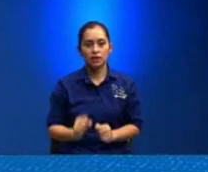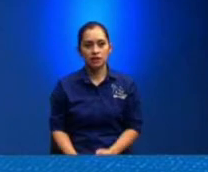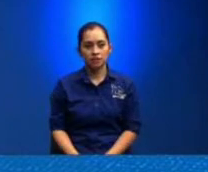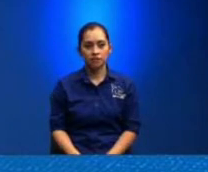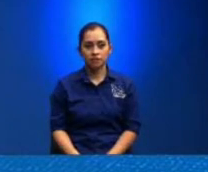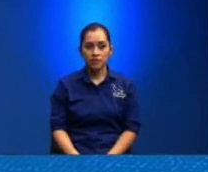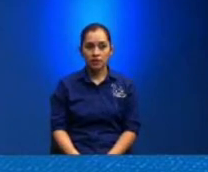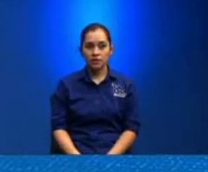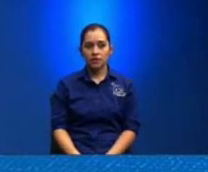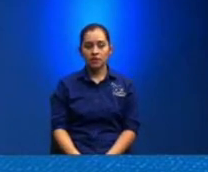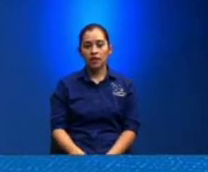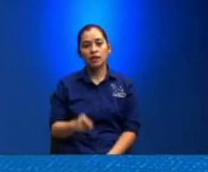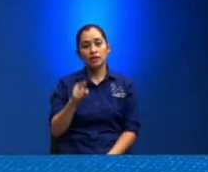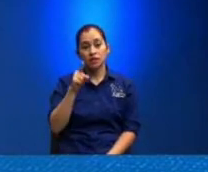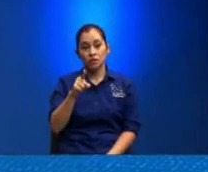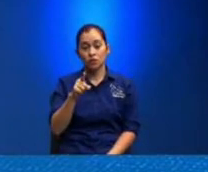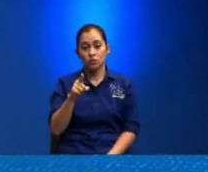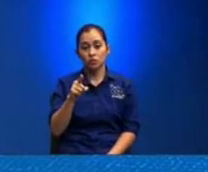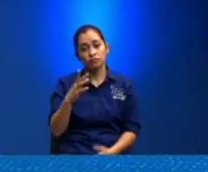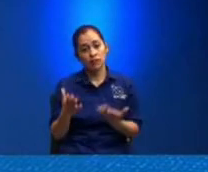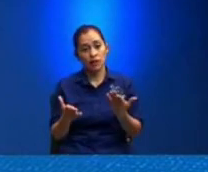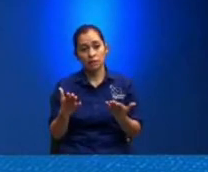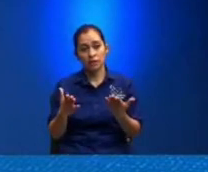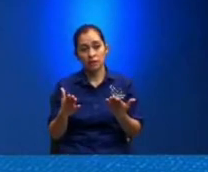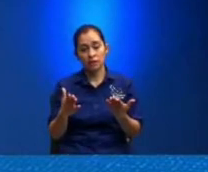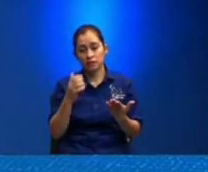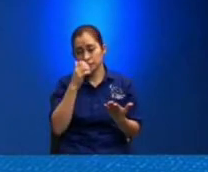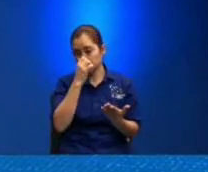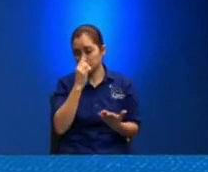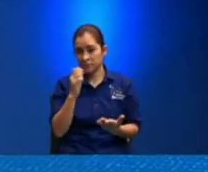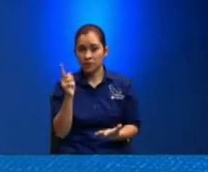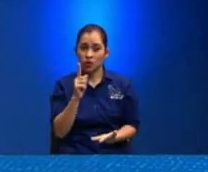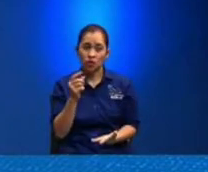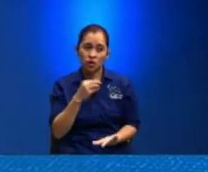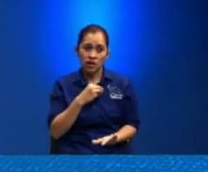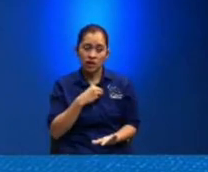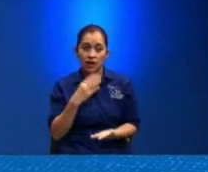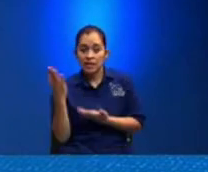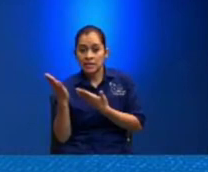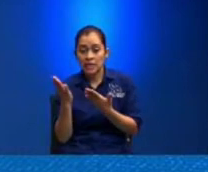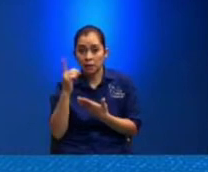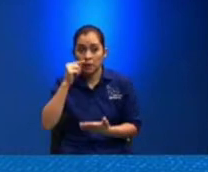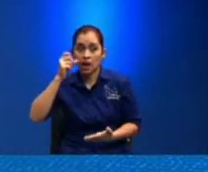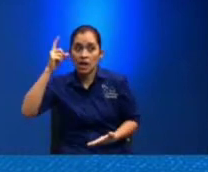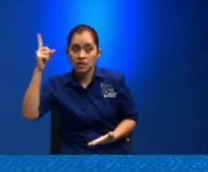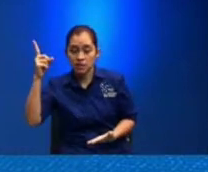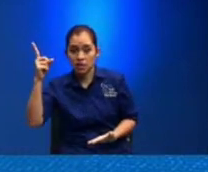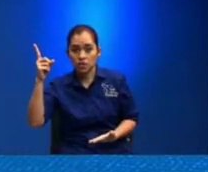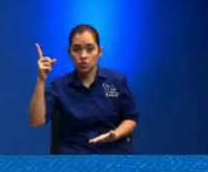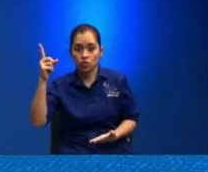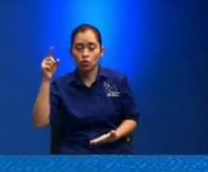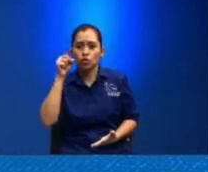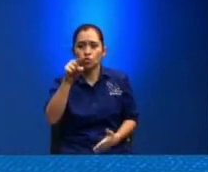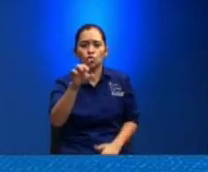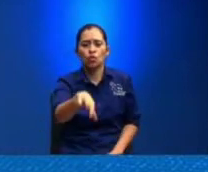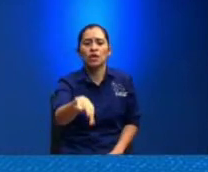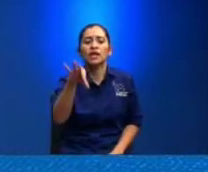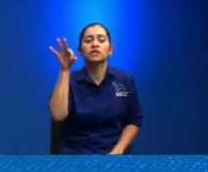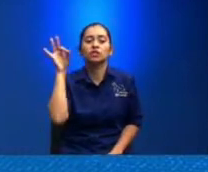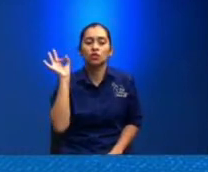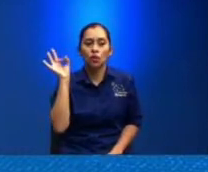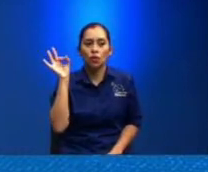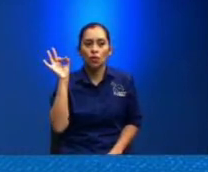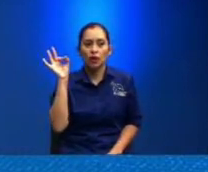si a los dioses que sirvieron vuestros padres que estaban al otro lado del río a los dioses de los amorreos